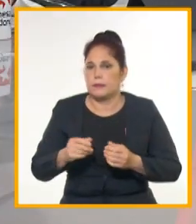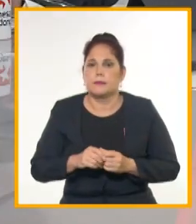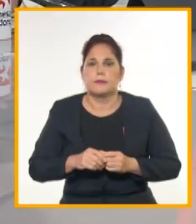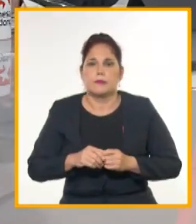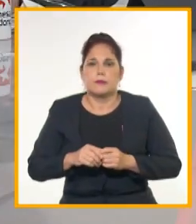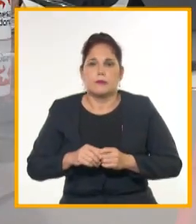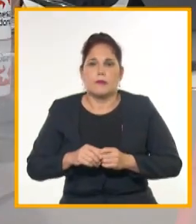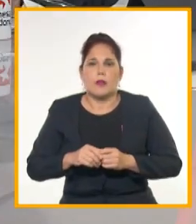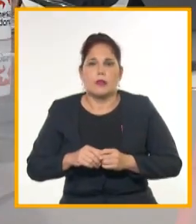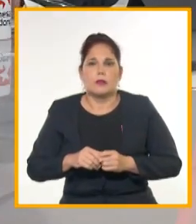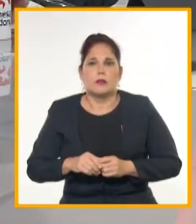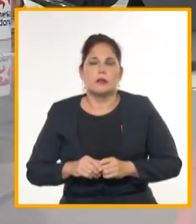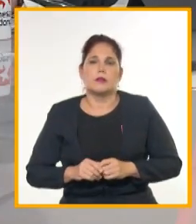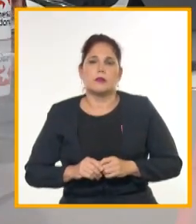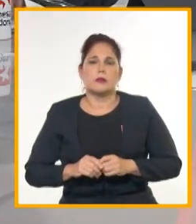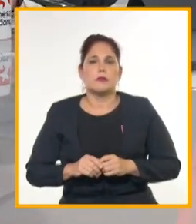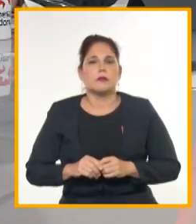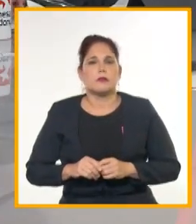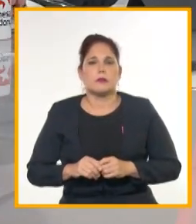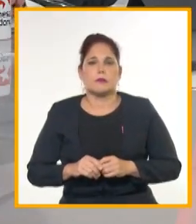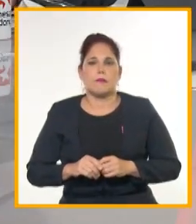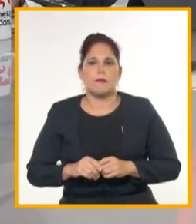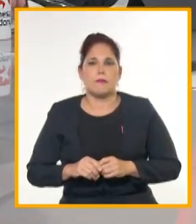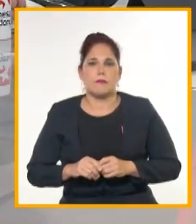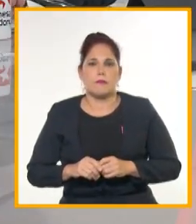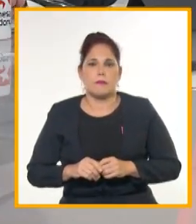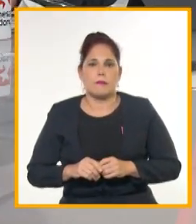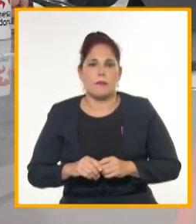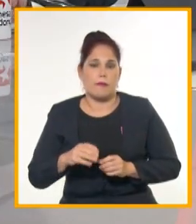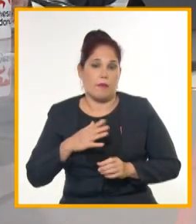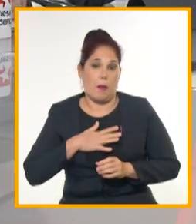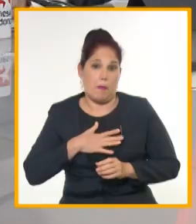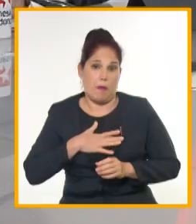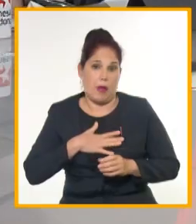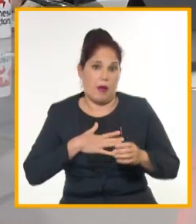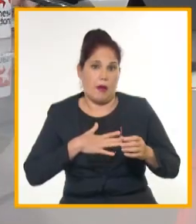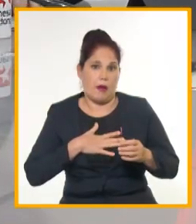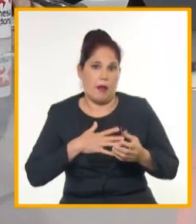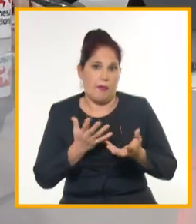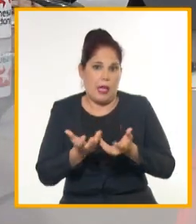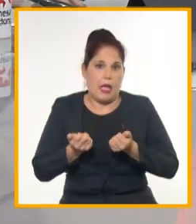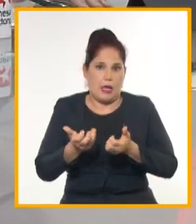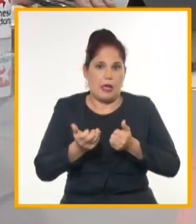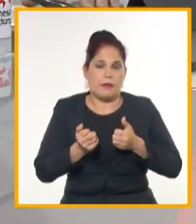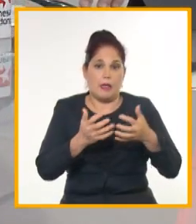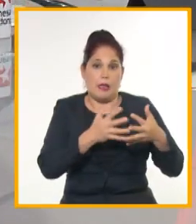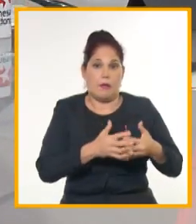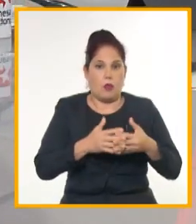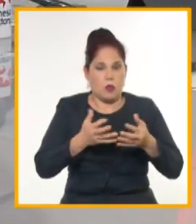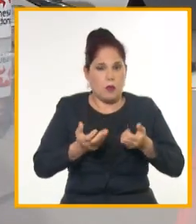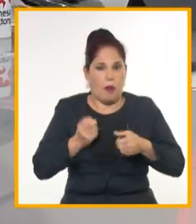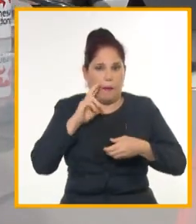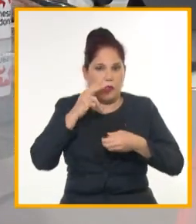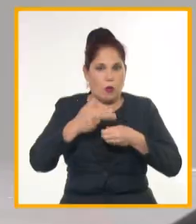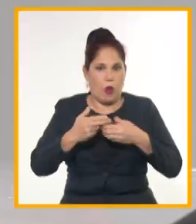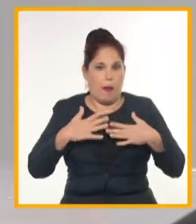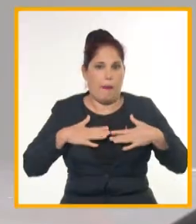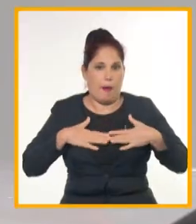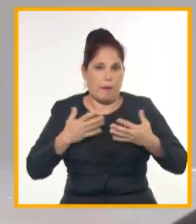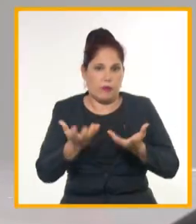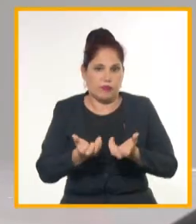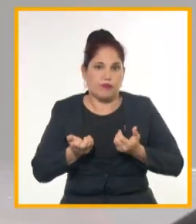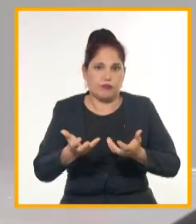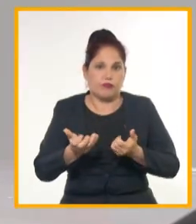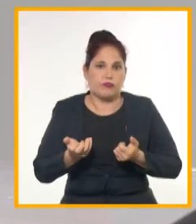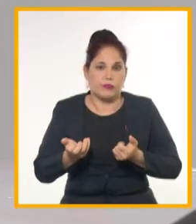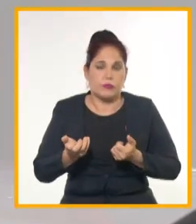oportunista porque es en mantener el pastel para ellos también, para Chevron, claro, pero no repartírselo a más nadie, ¿no? Exactamente. Bueno, ahí comentaba